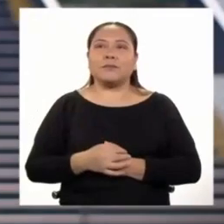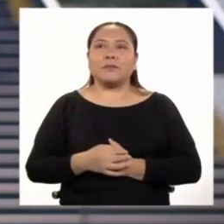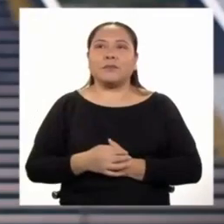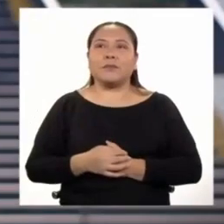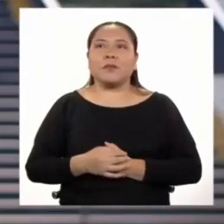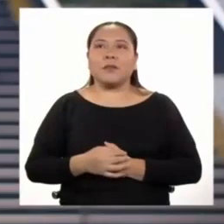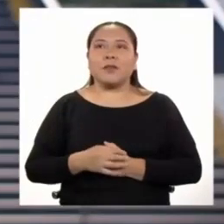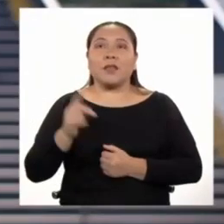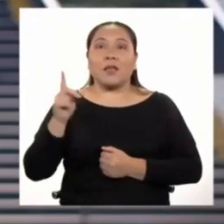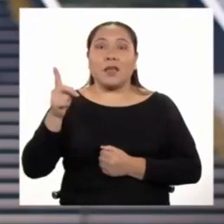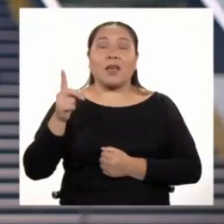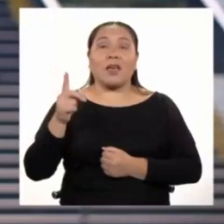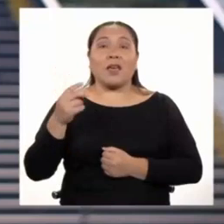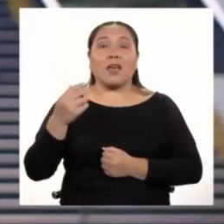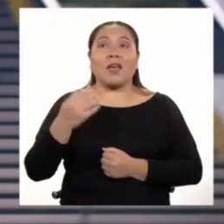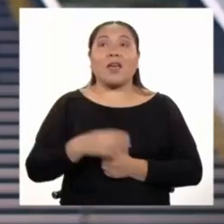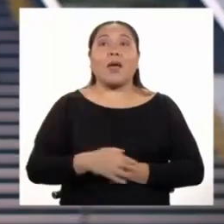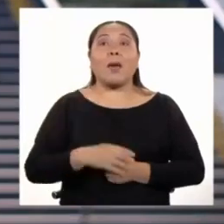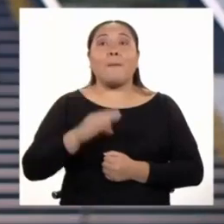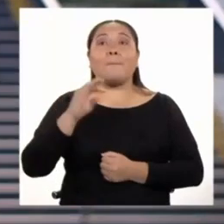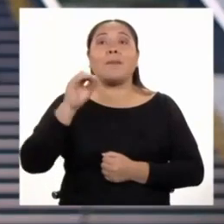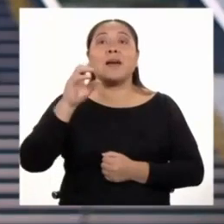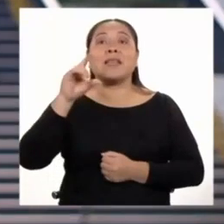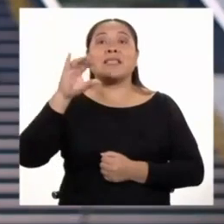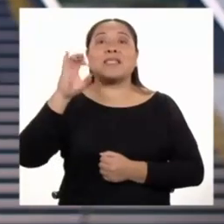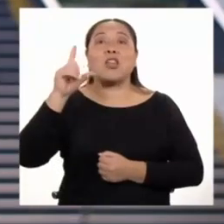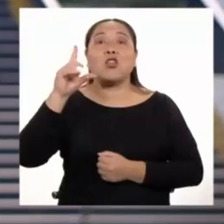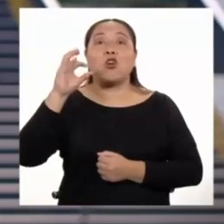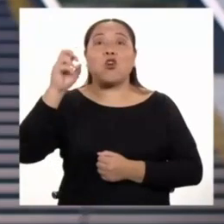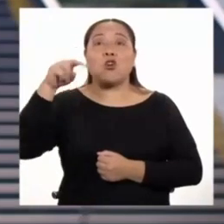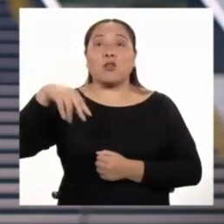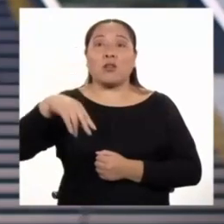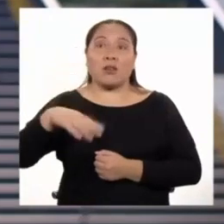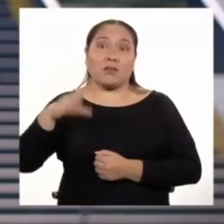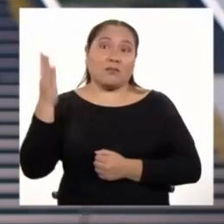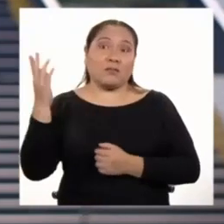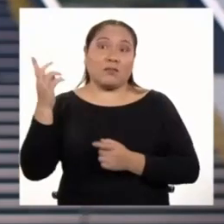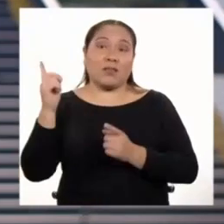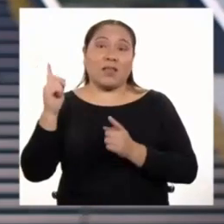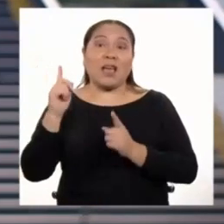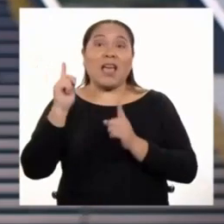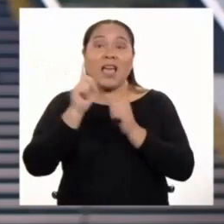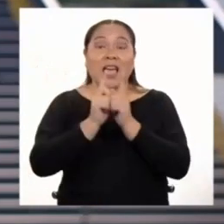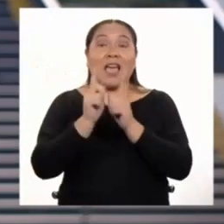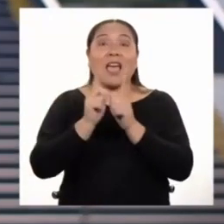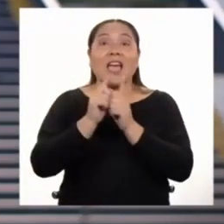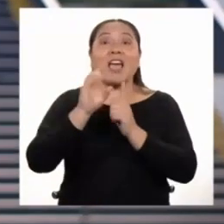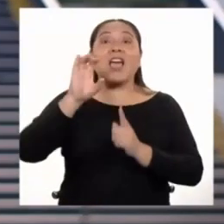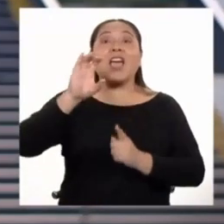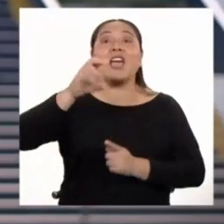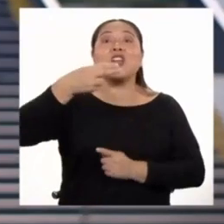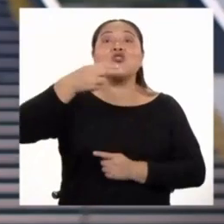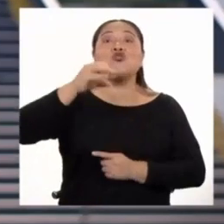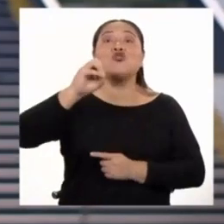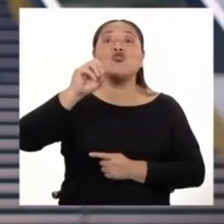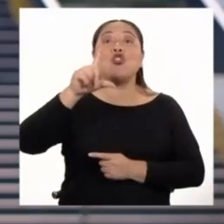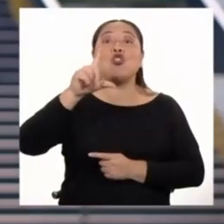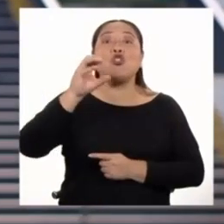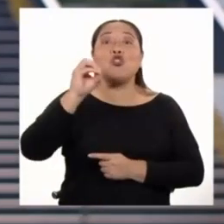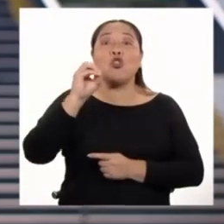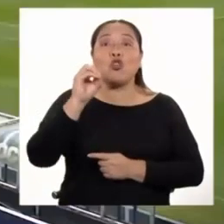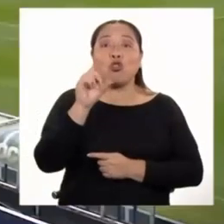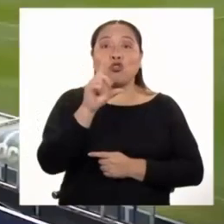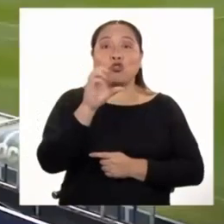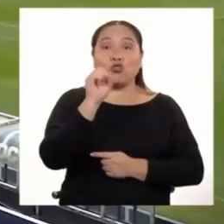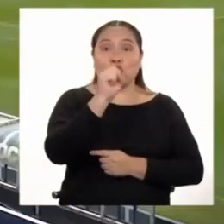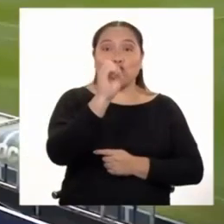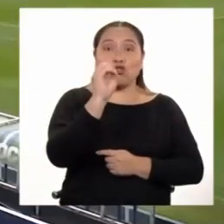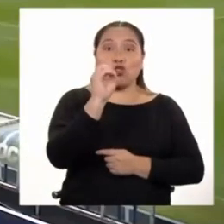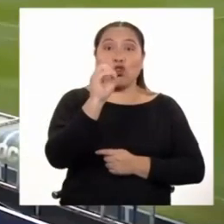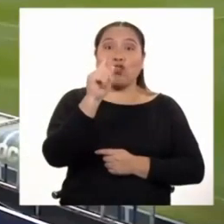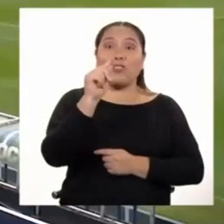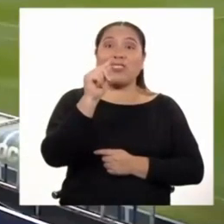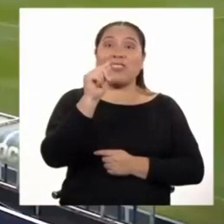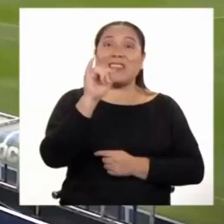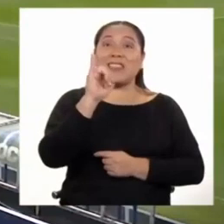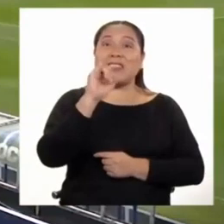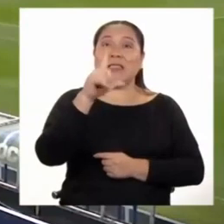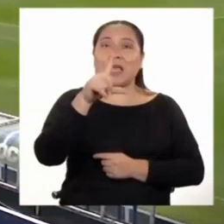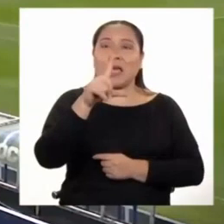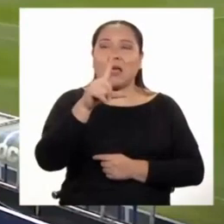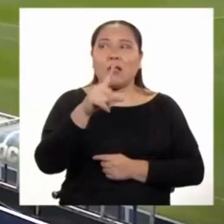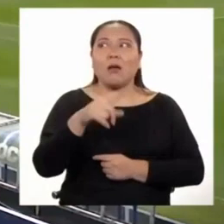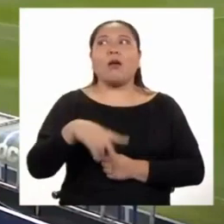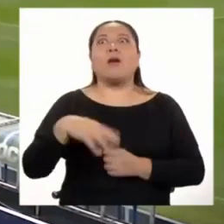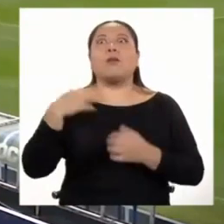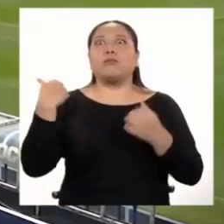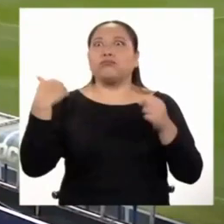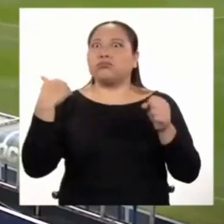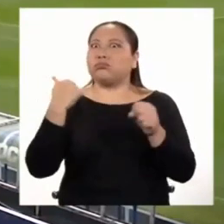jugó en el Barcelona con Cruyff, con Neske. El Cholo es una leyenda también del Barcelona. Tuve la suerte de estar 2